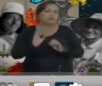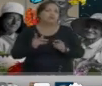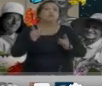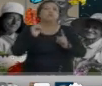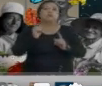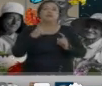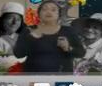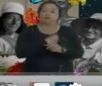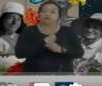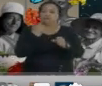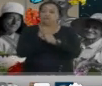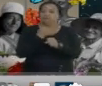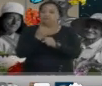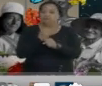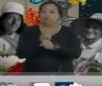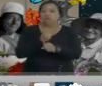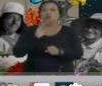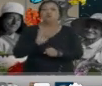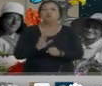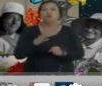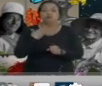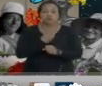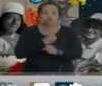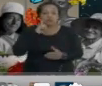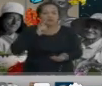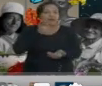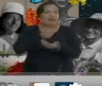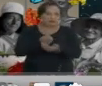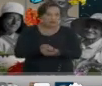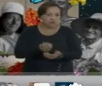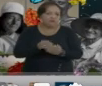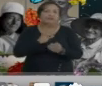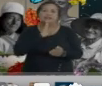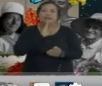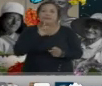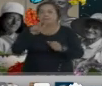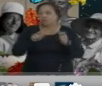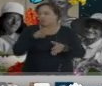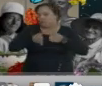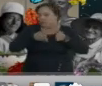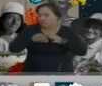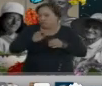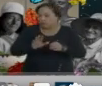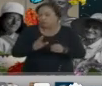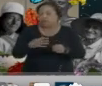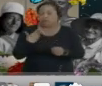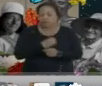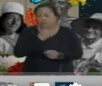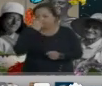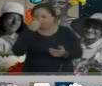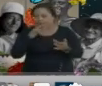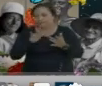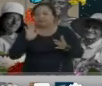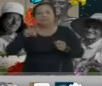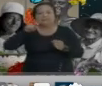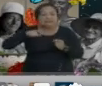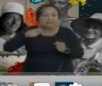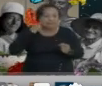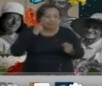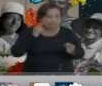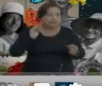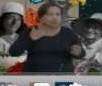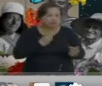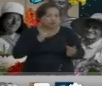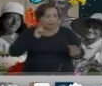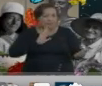eh con nuestros accionistas que son nuestros clientes por lo tanto creo que estamos muy cerca de las necesidades y yo creo que que